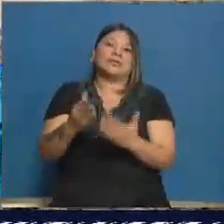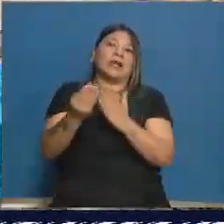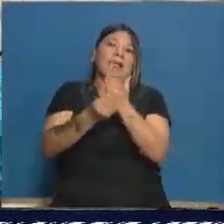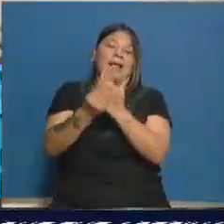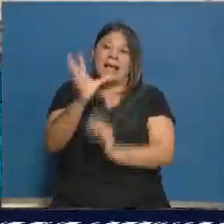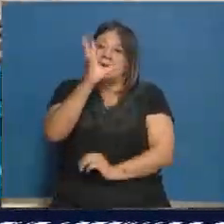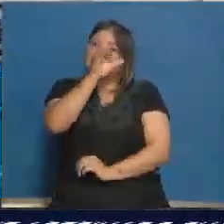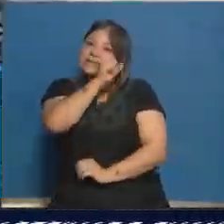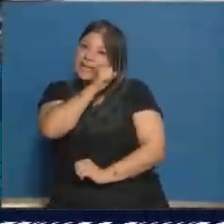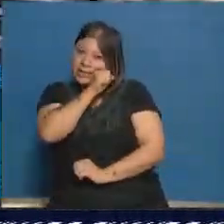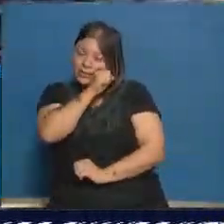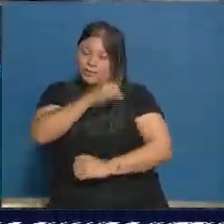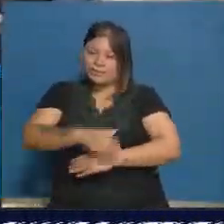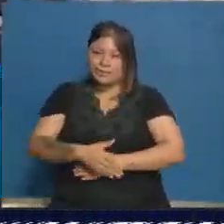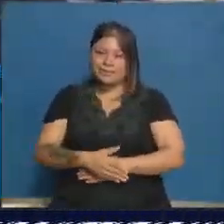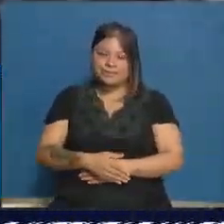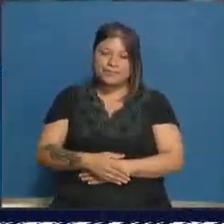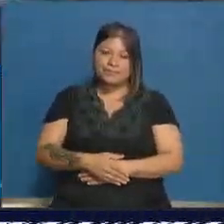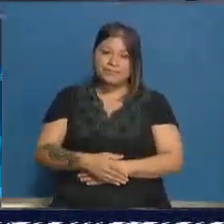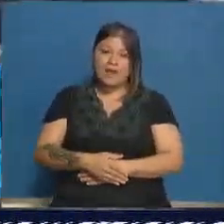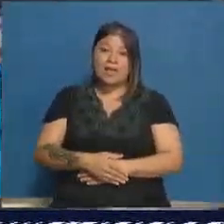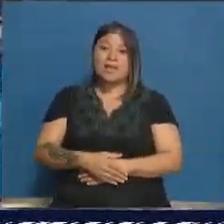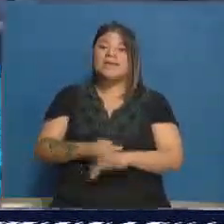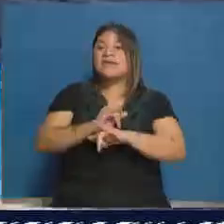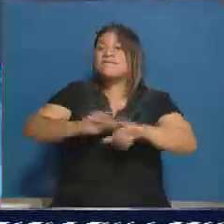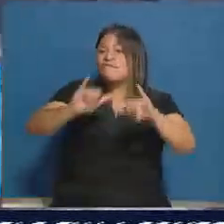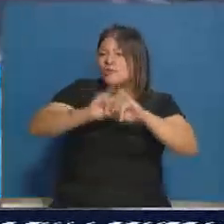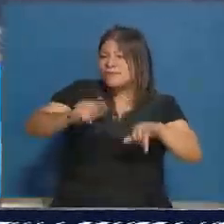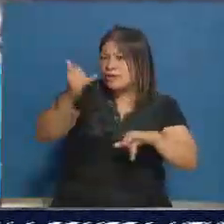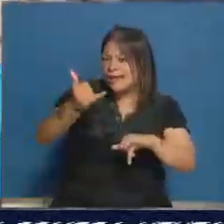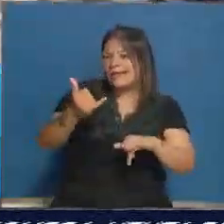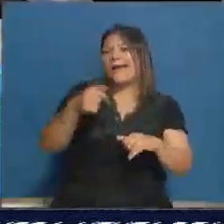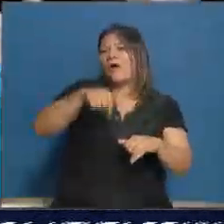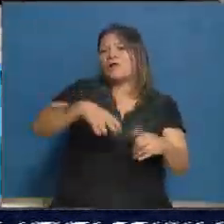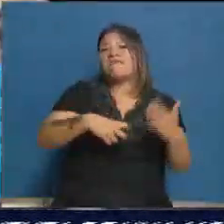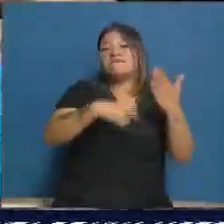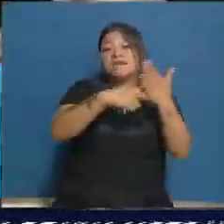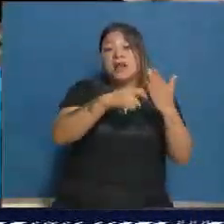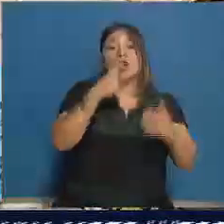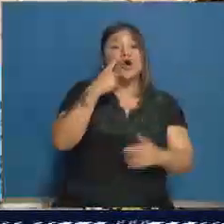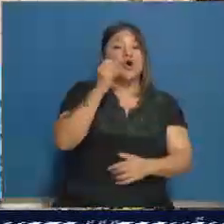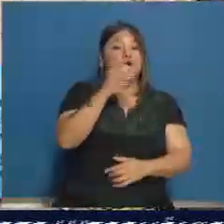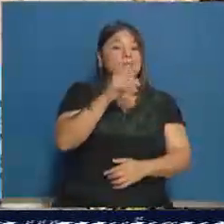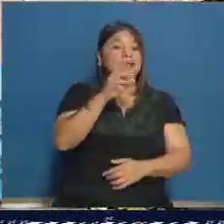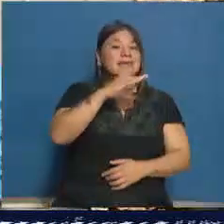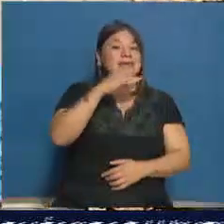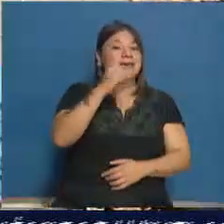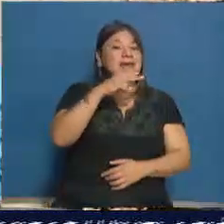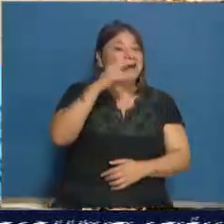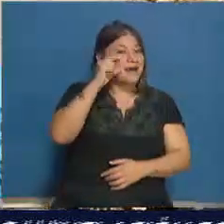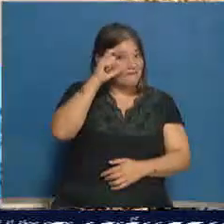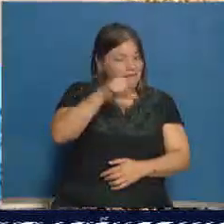secreto de sumario. De acuerdo a los datos de la investigación que lleva adelante el fiscal Javier Giaroli, las víctimas son un niño